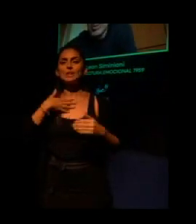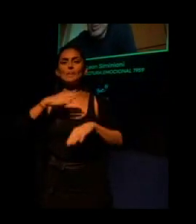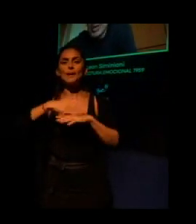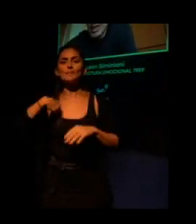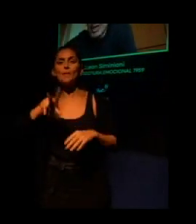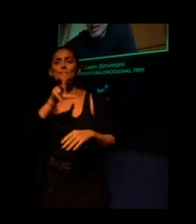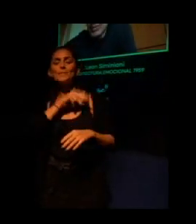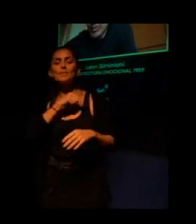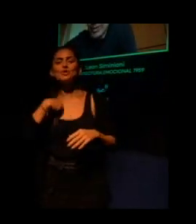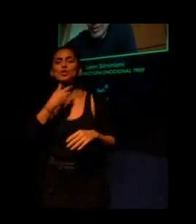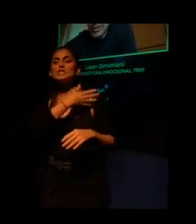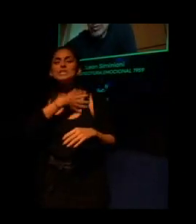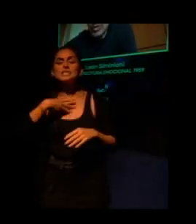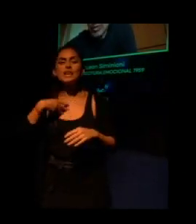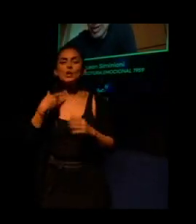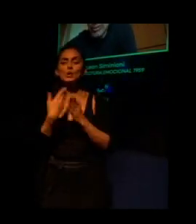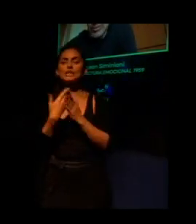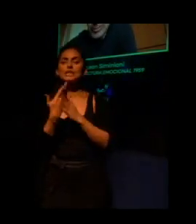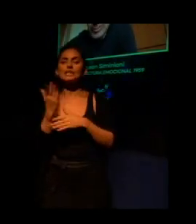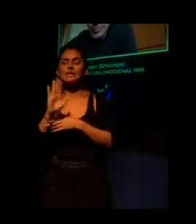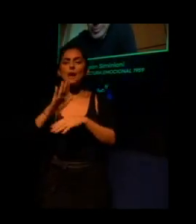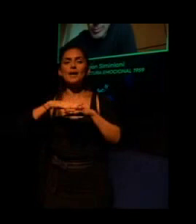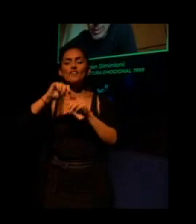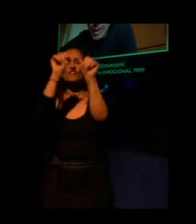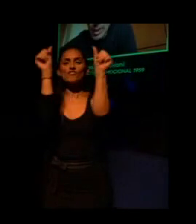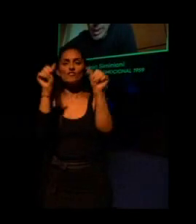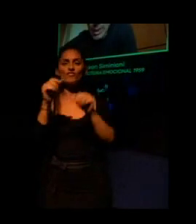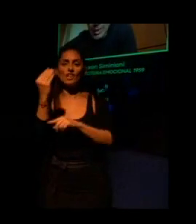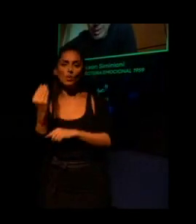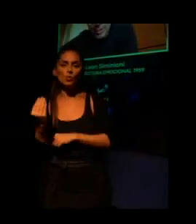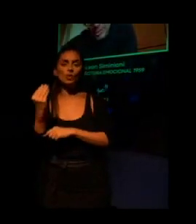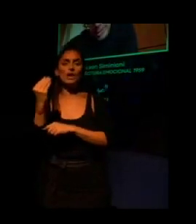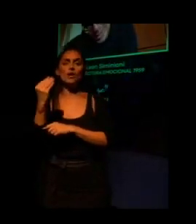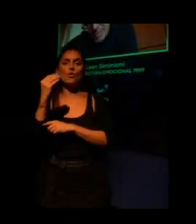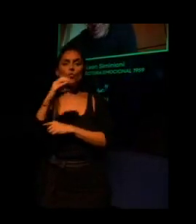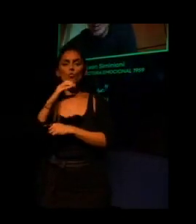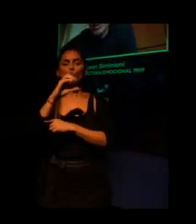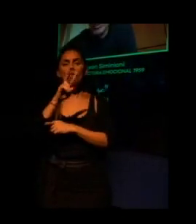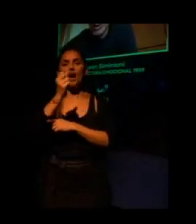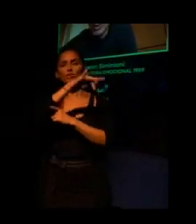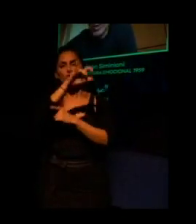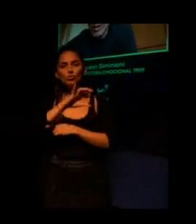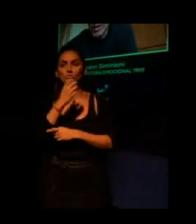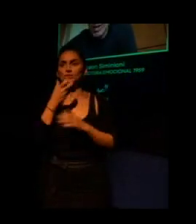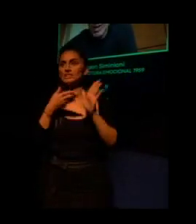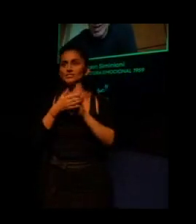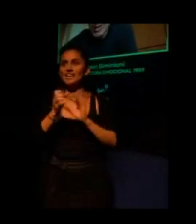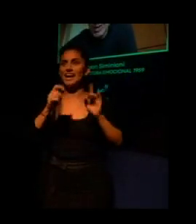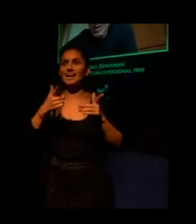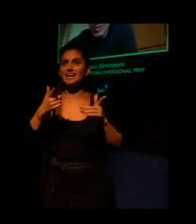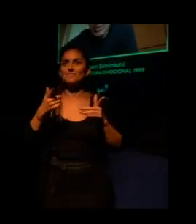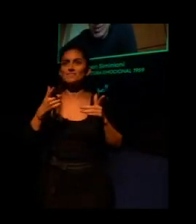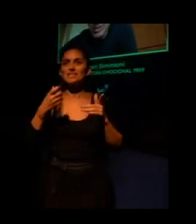premio a la figura de Secundino Zuazo, que de alguna manera es el alma mater de nuestra historia, el